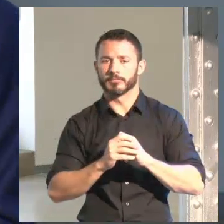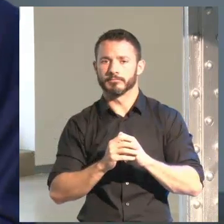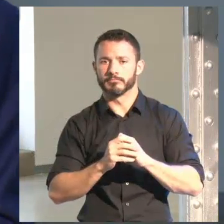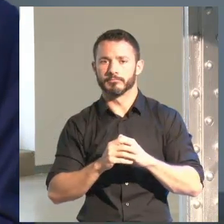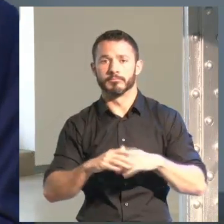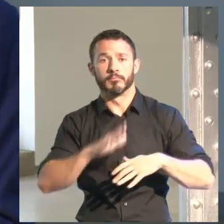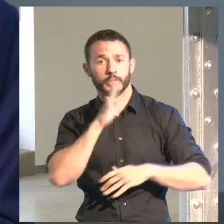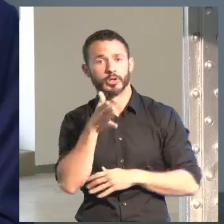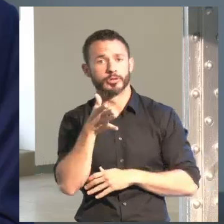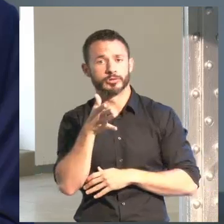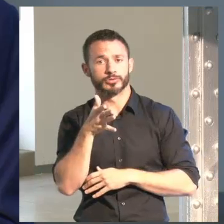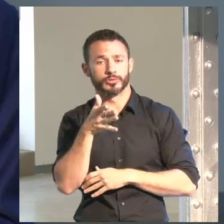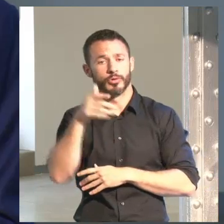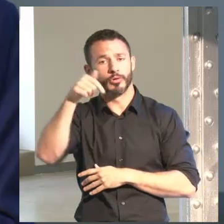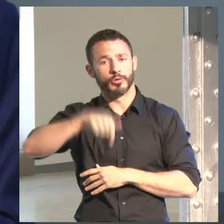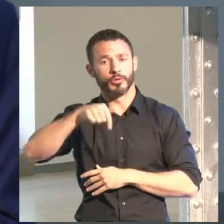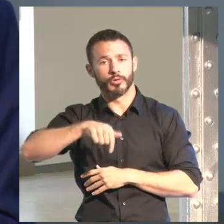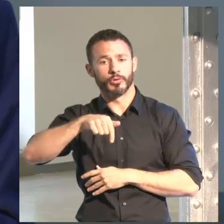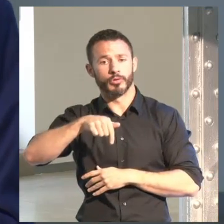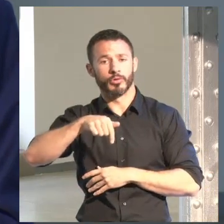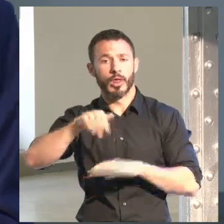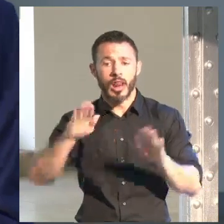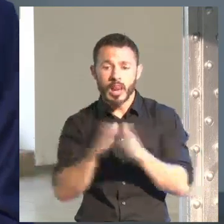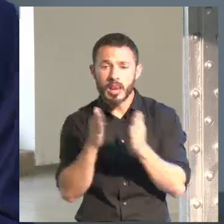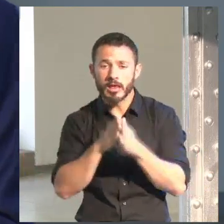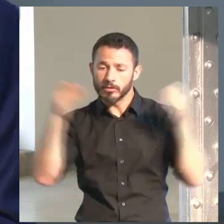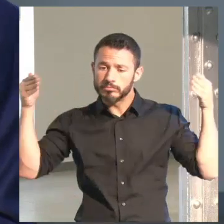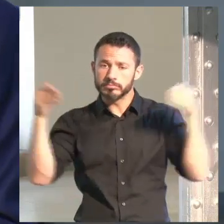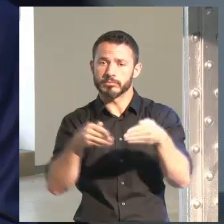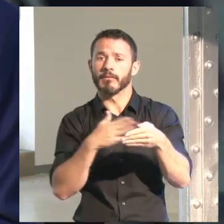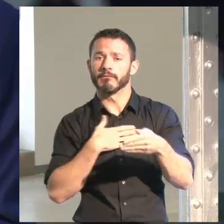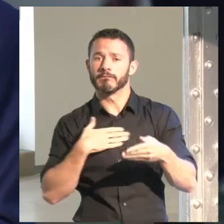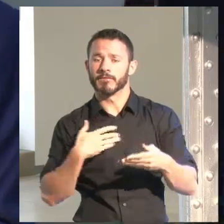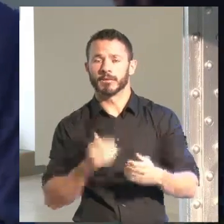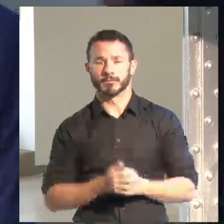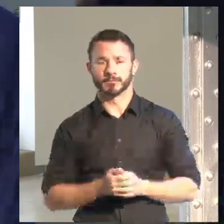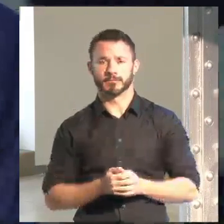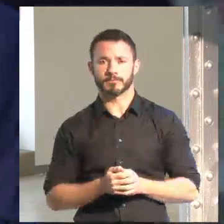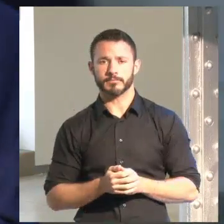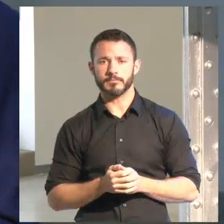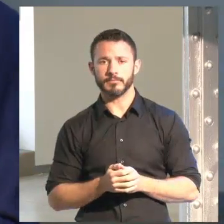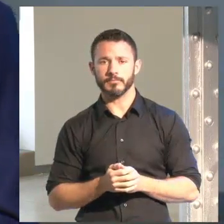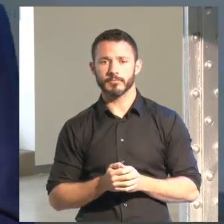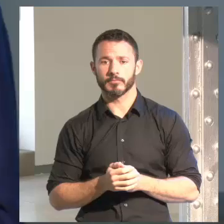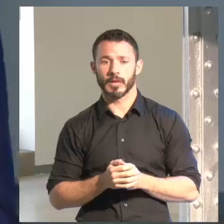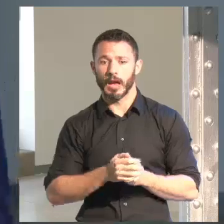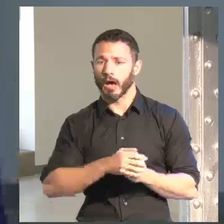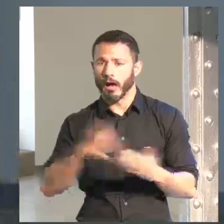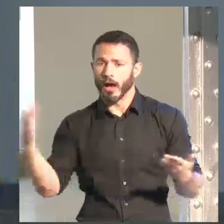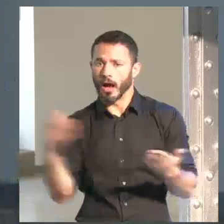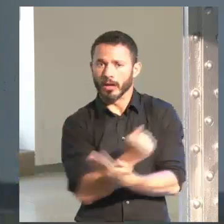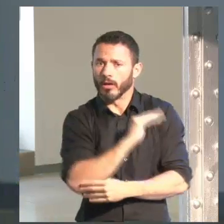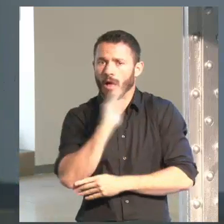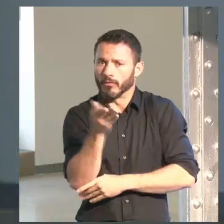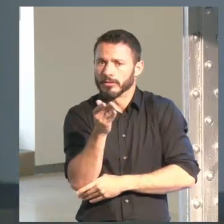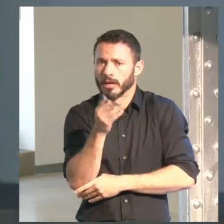se quiere dedicar este libro, esta aportación. Está afectando a todos y lo